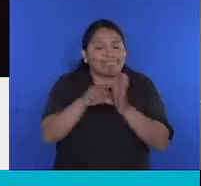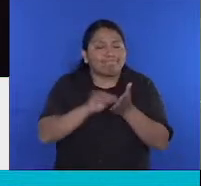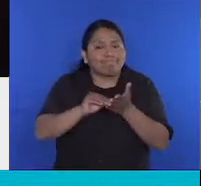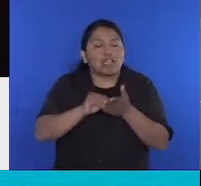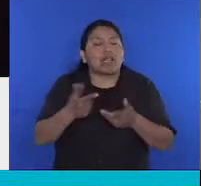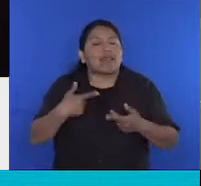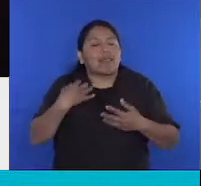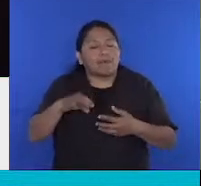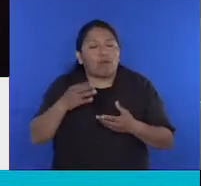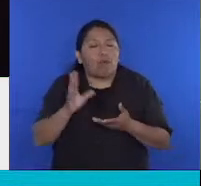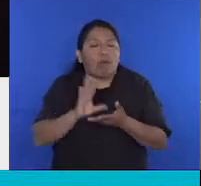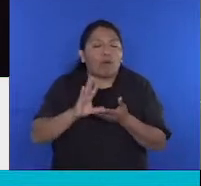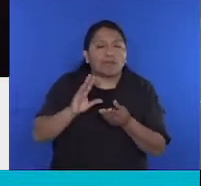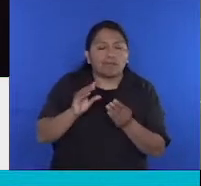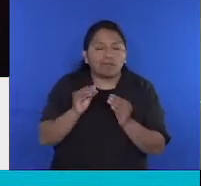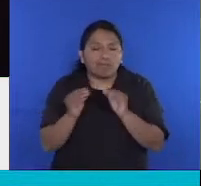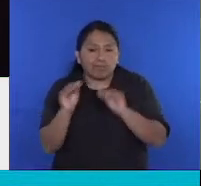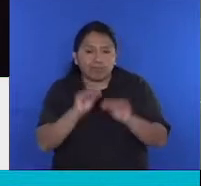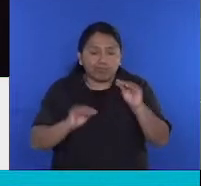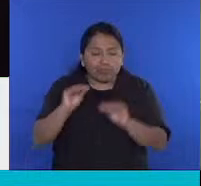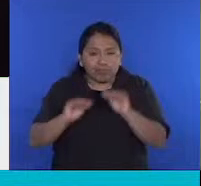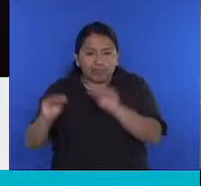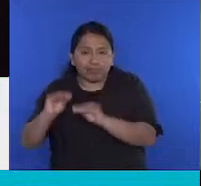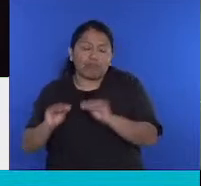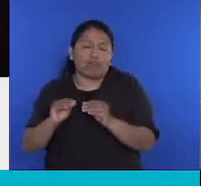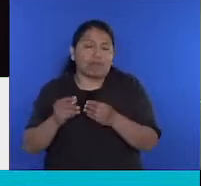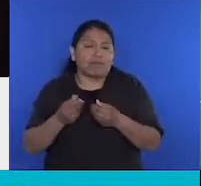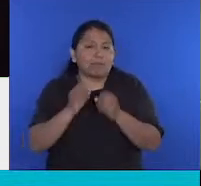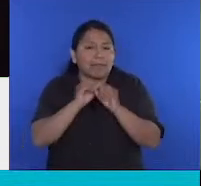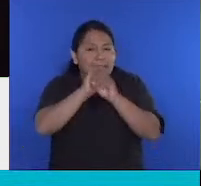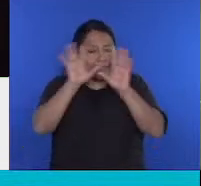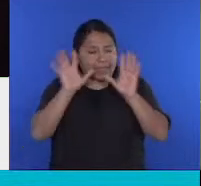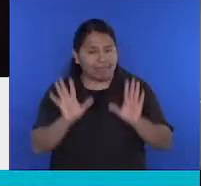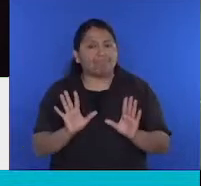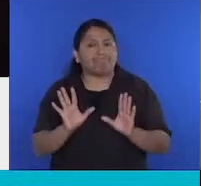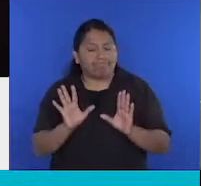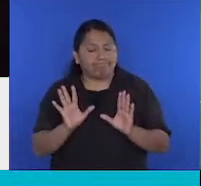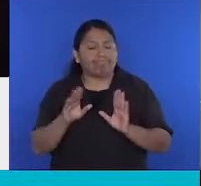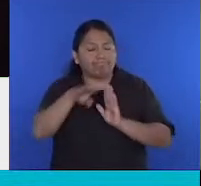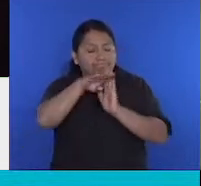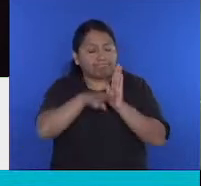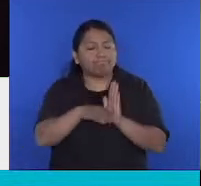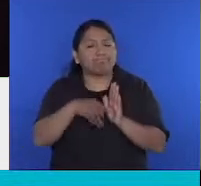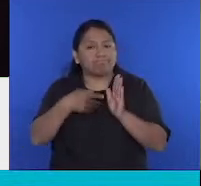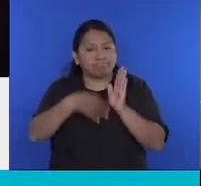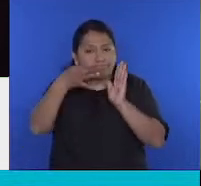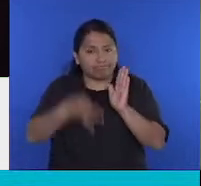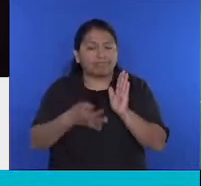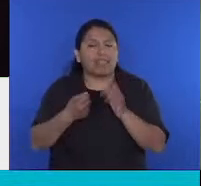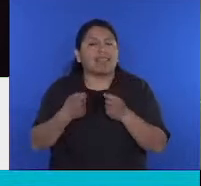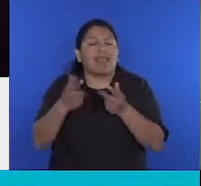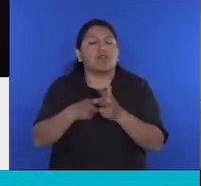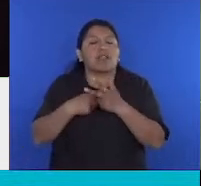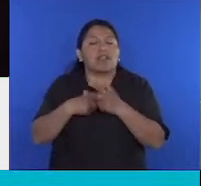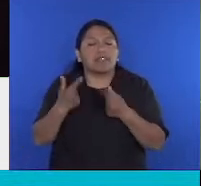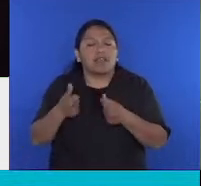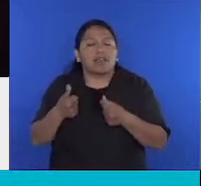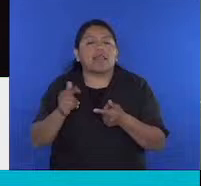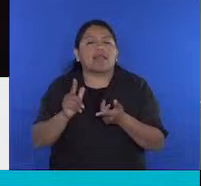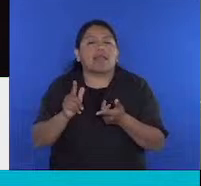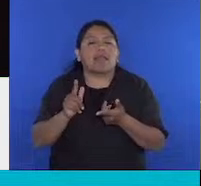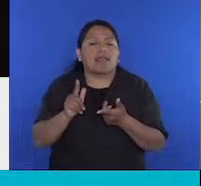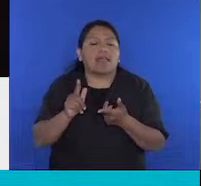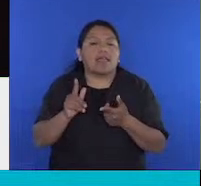ese proyecto y de generar alguna herramienta que le dé participación a la oposición en el